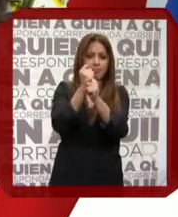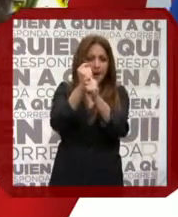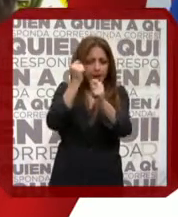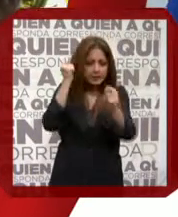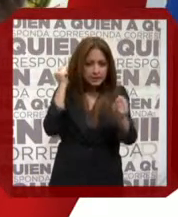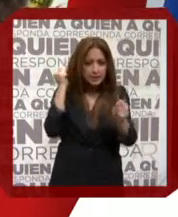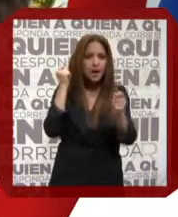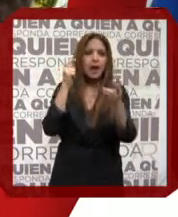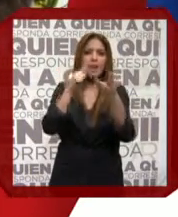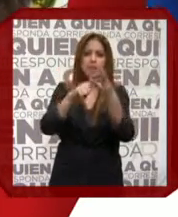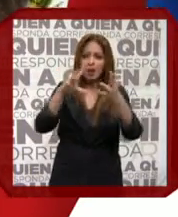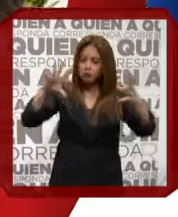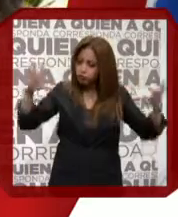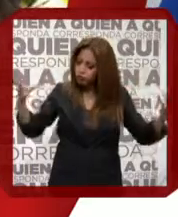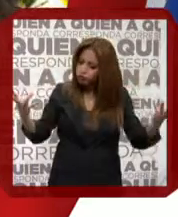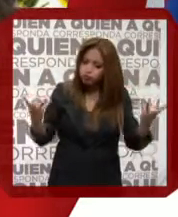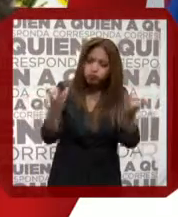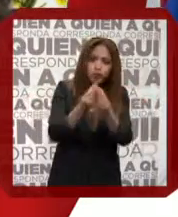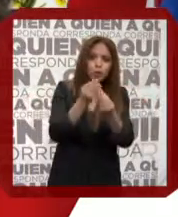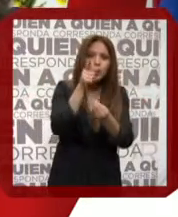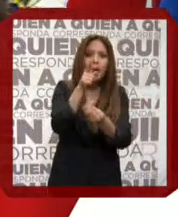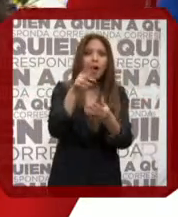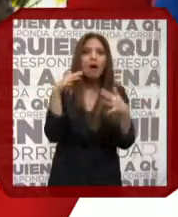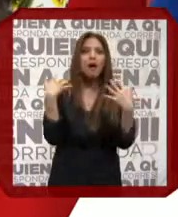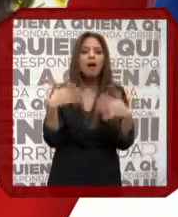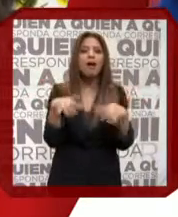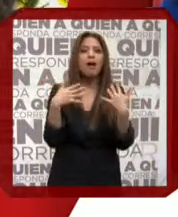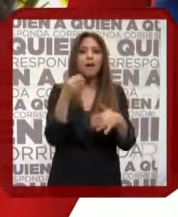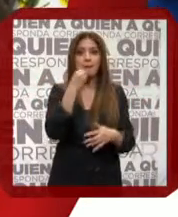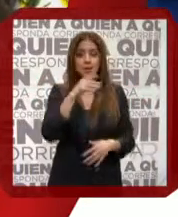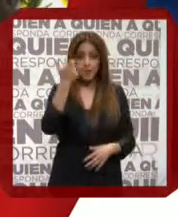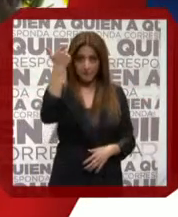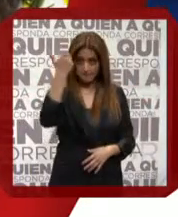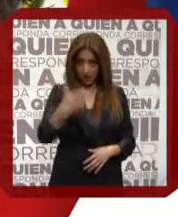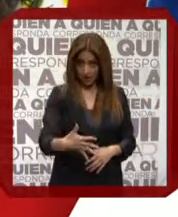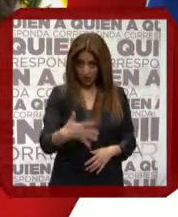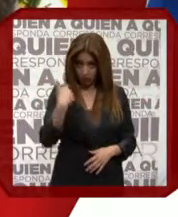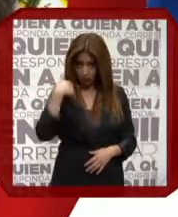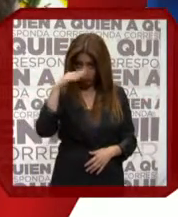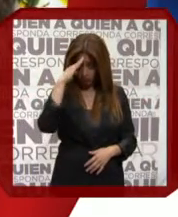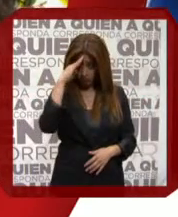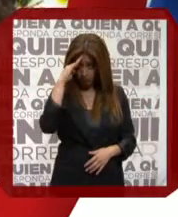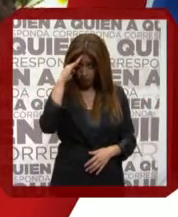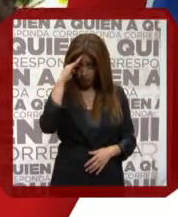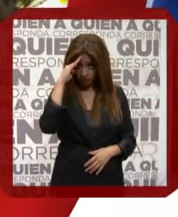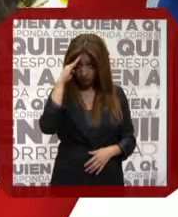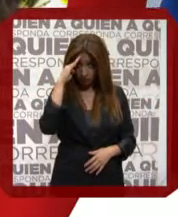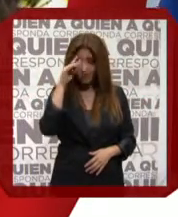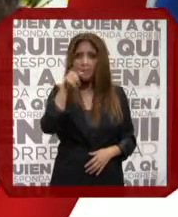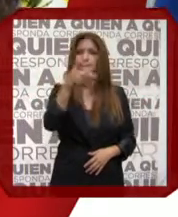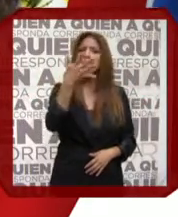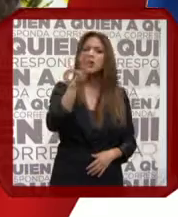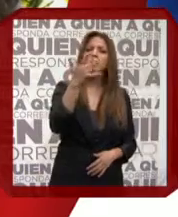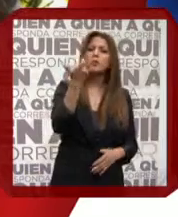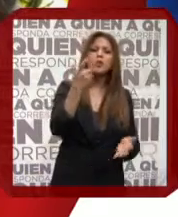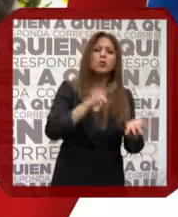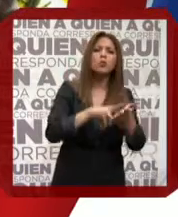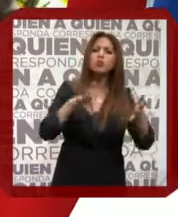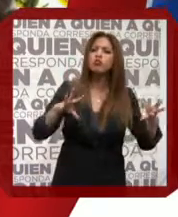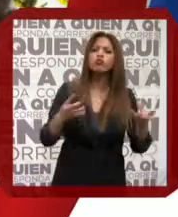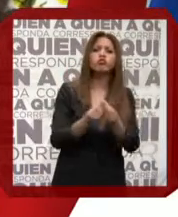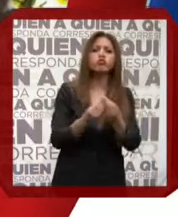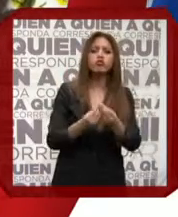viaje todo incluido, te lo pintan de maravilla, a un bajo costo, supongo. Así es. Sí. O ¿cuánto un te cobraba, costo llamativo?